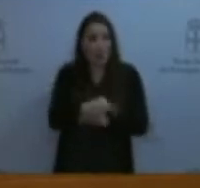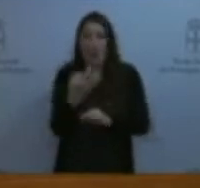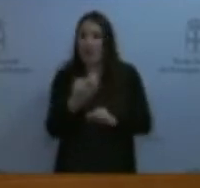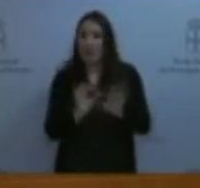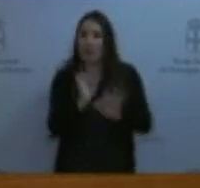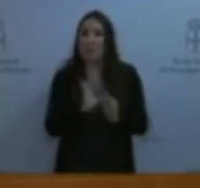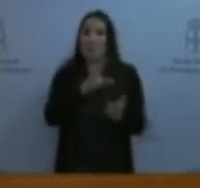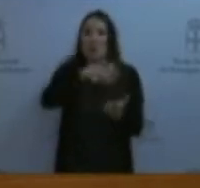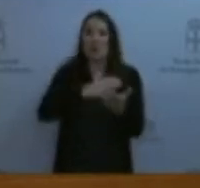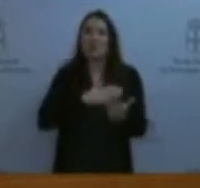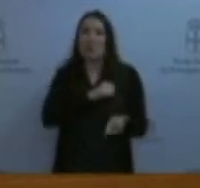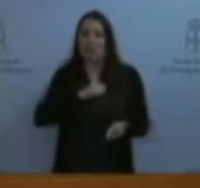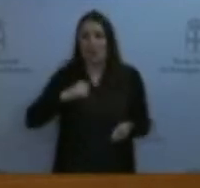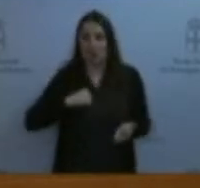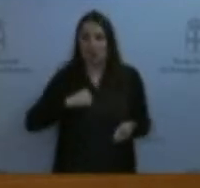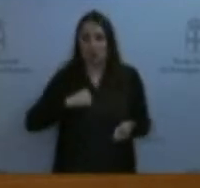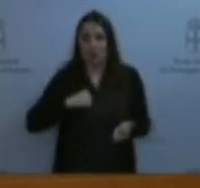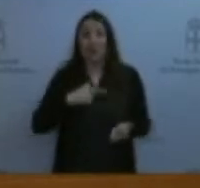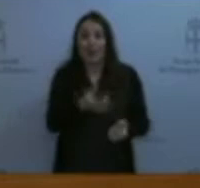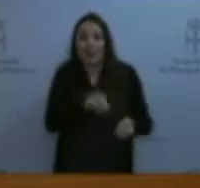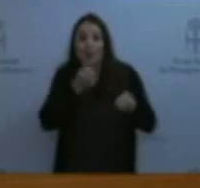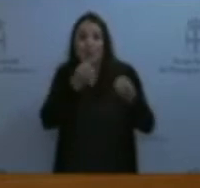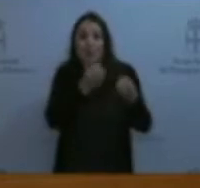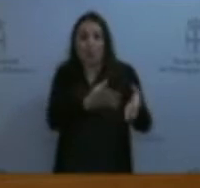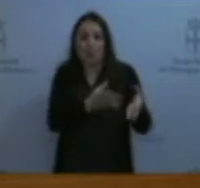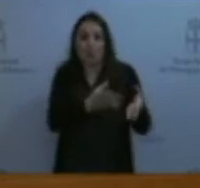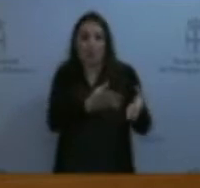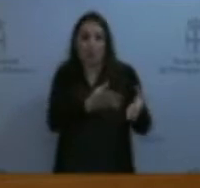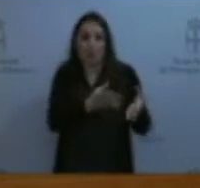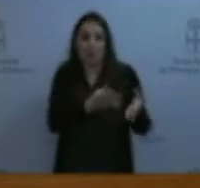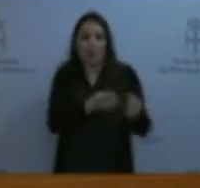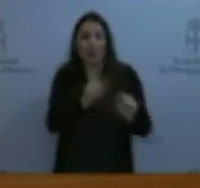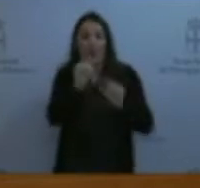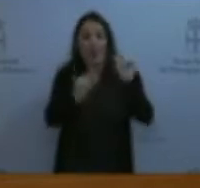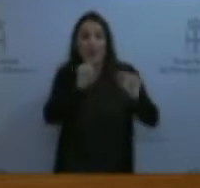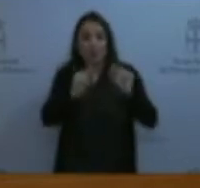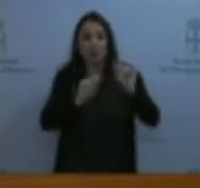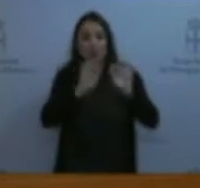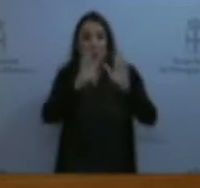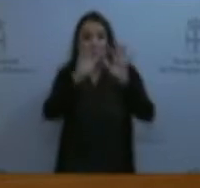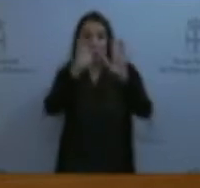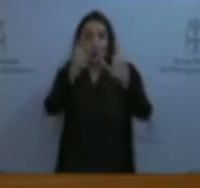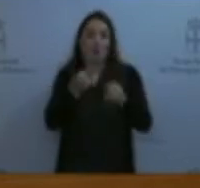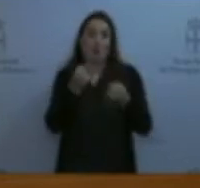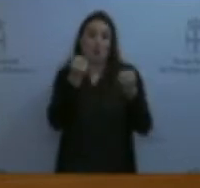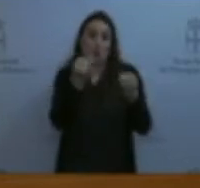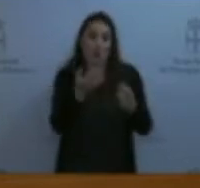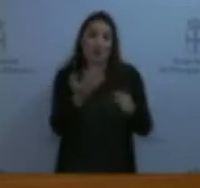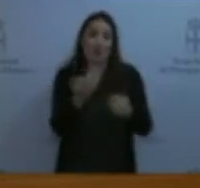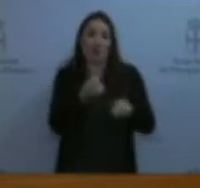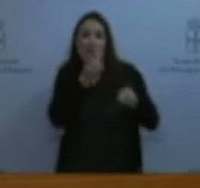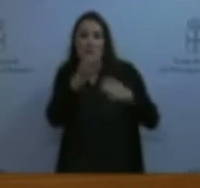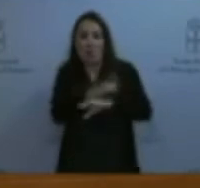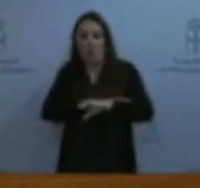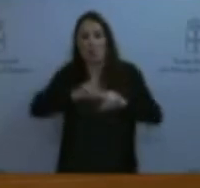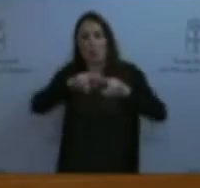privados que emiten y que dan información de las emisiones que producen al Gobierno del Principado de